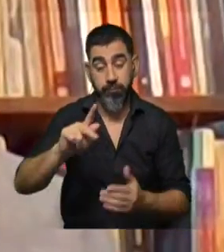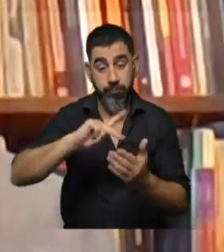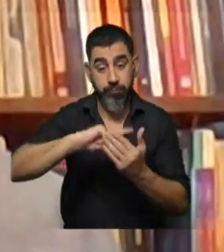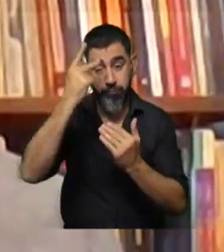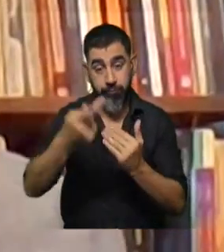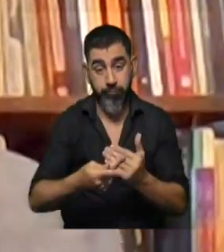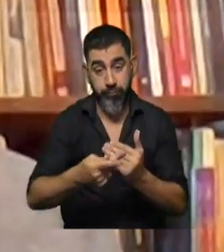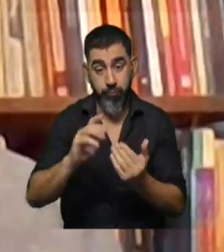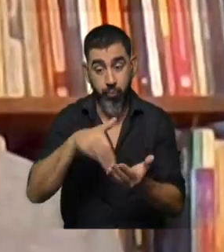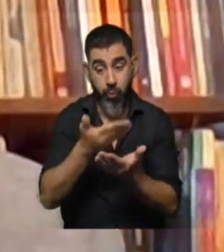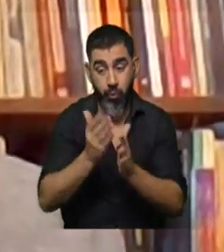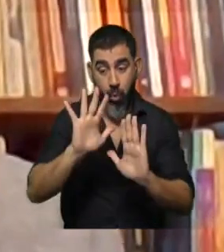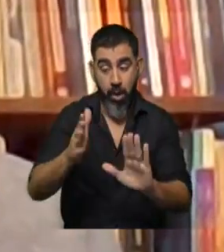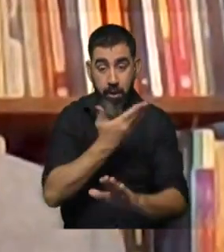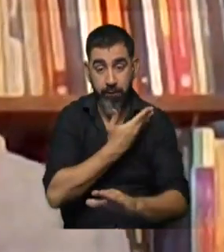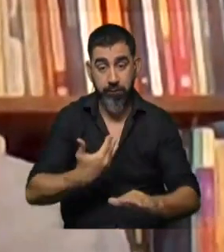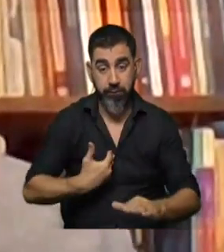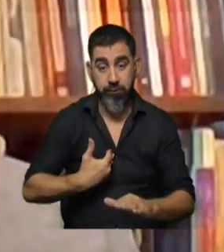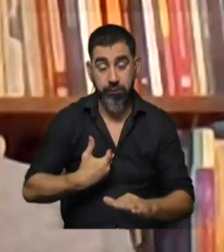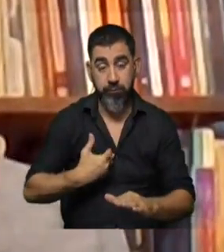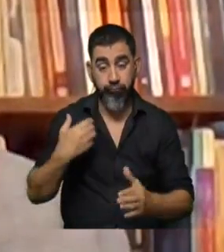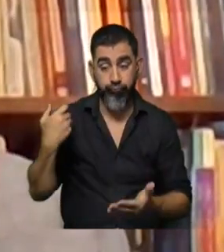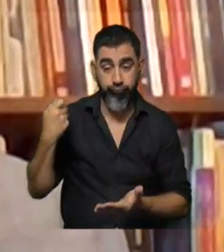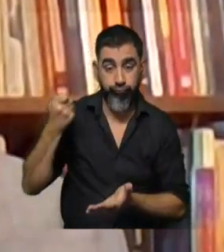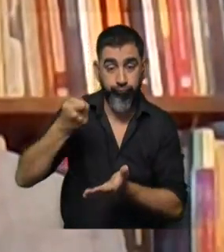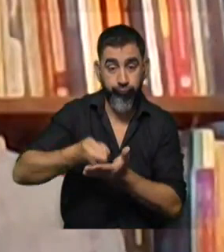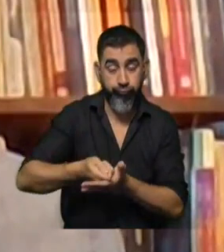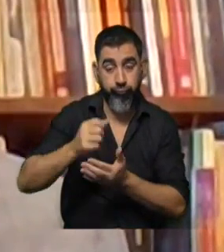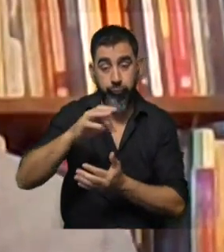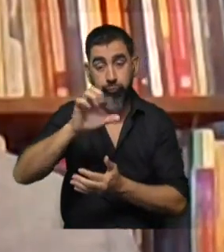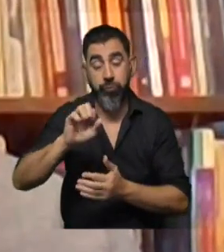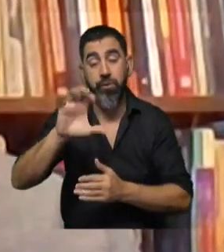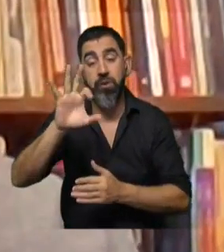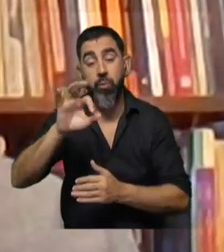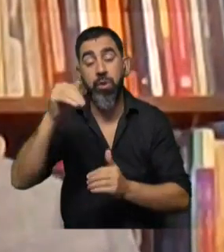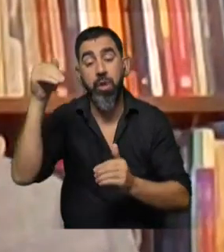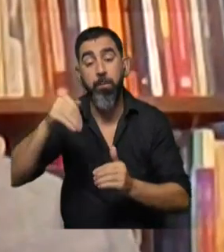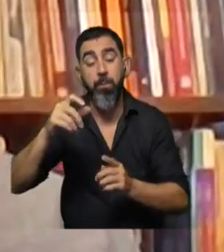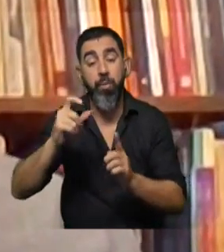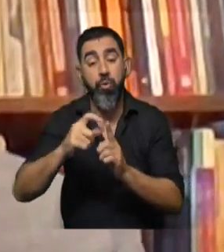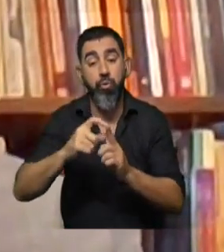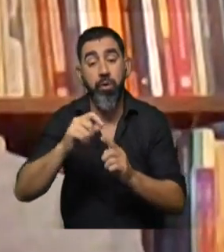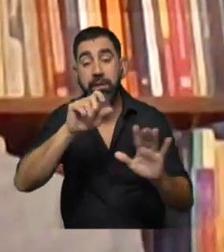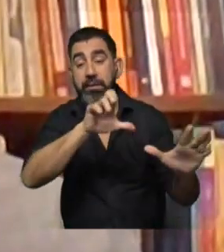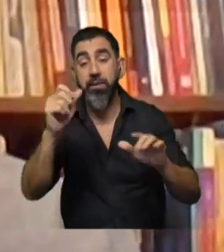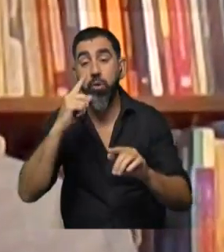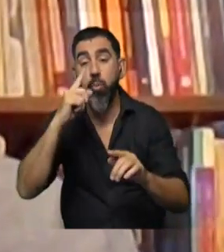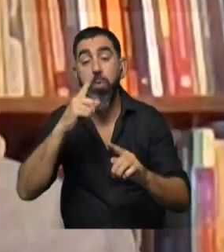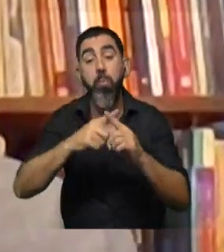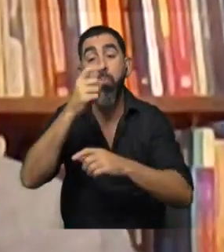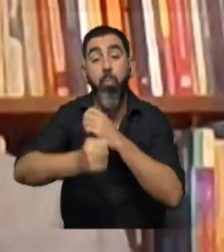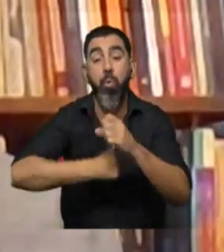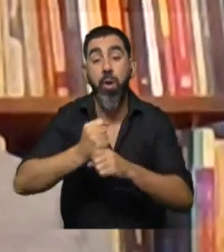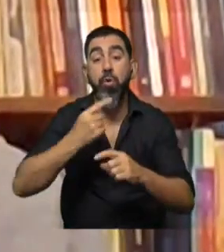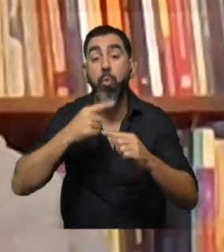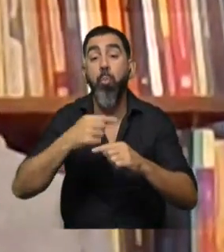como lo plantea el gobierno tiene un costo para osce de 50 millones de dólares 600.000 por año durante